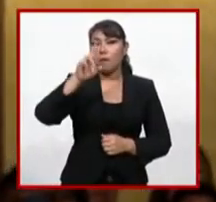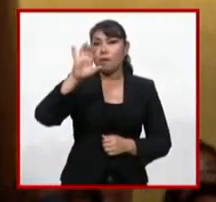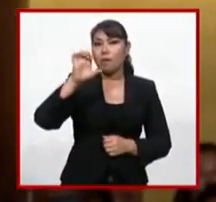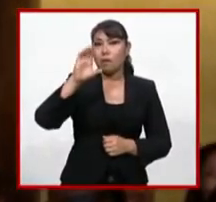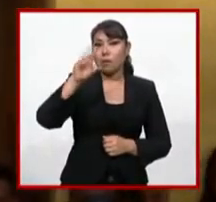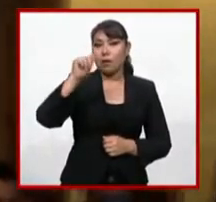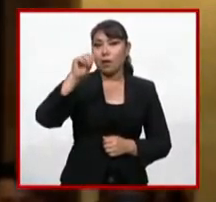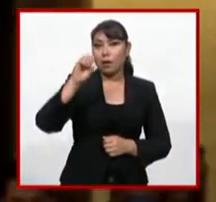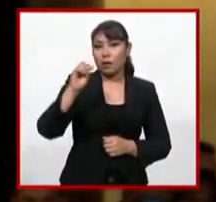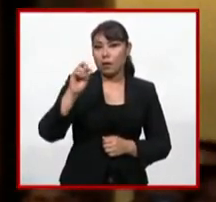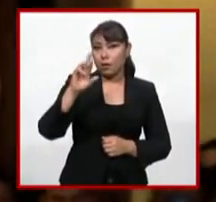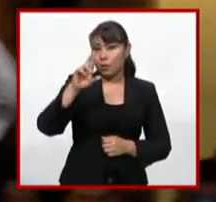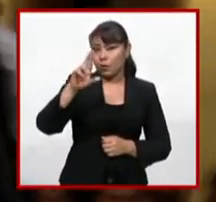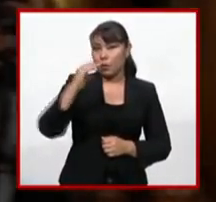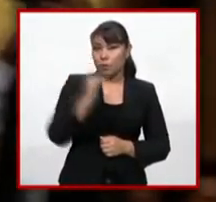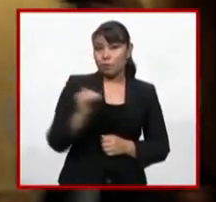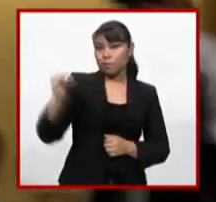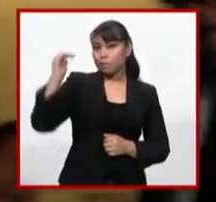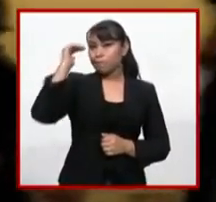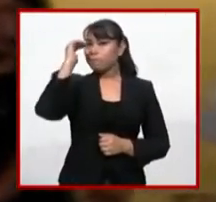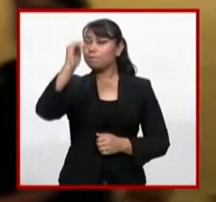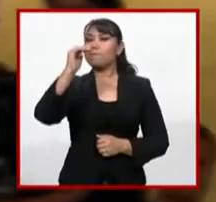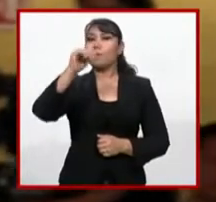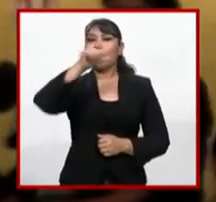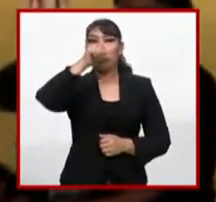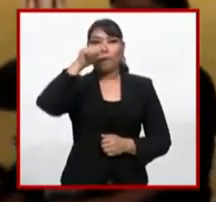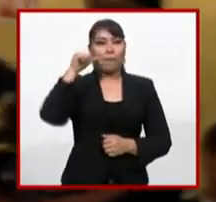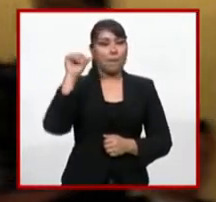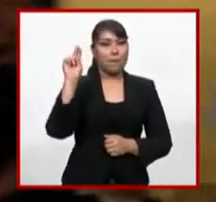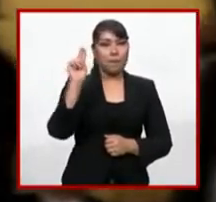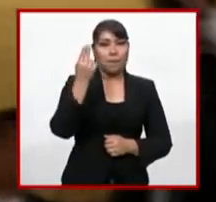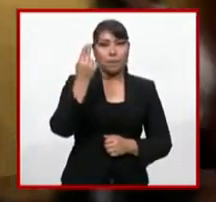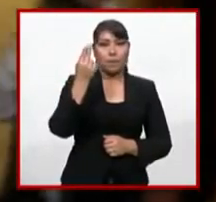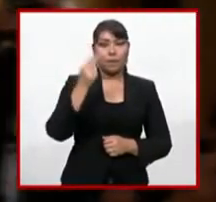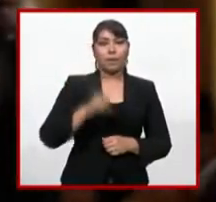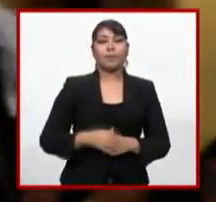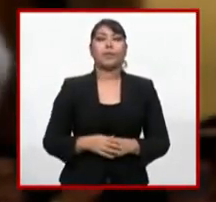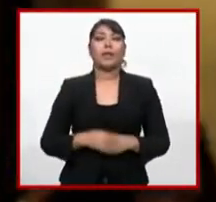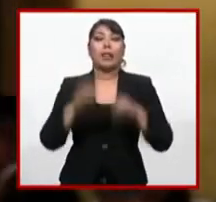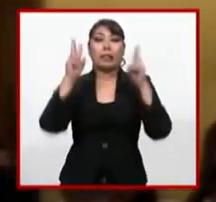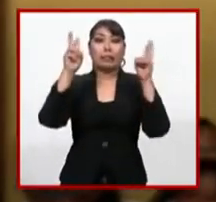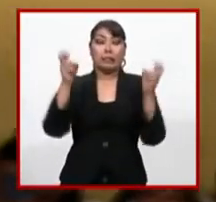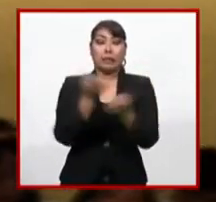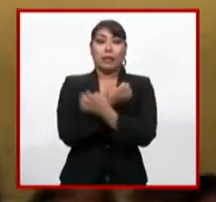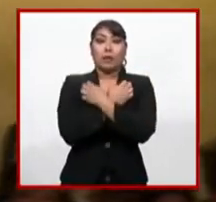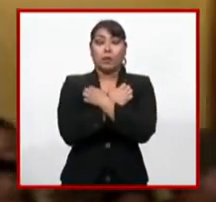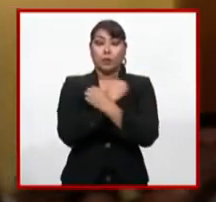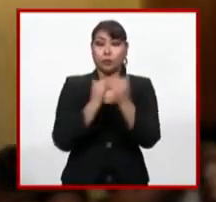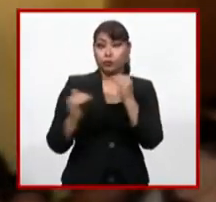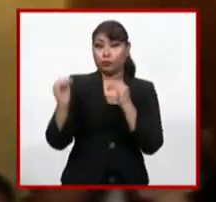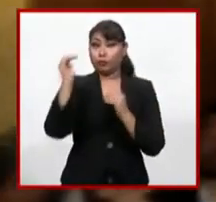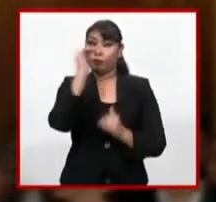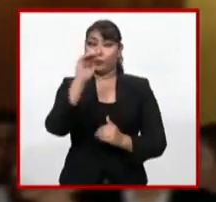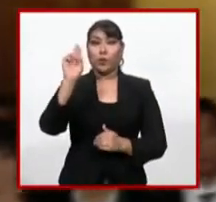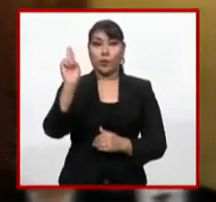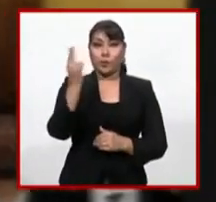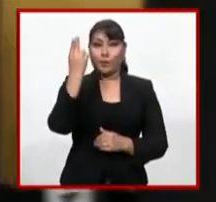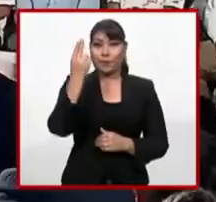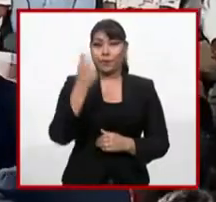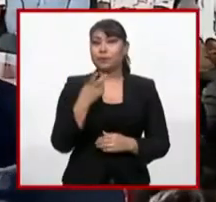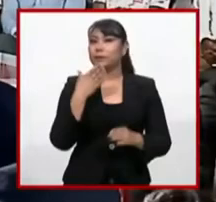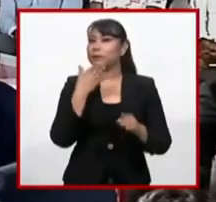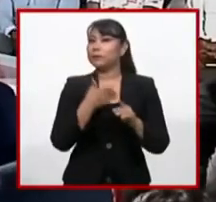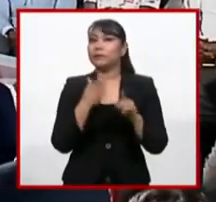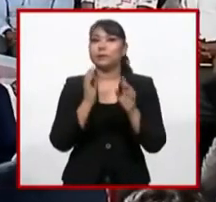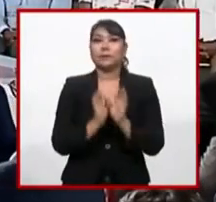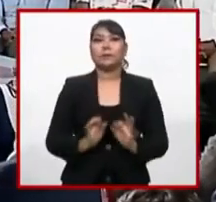la UAPJ, porque en el tema de educación superior, es importante primero